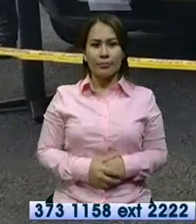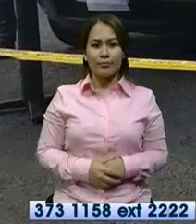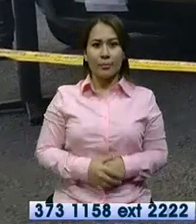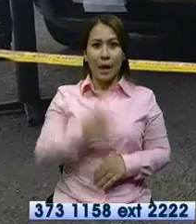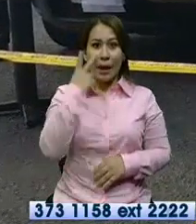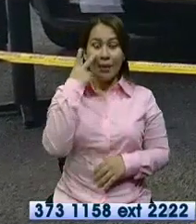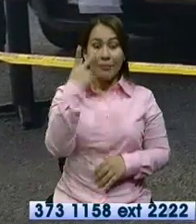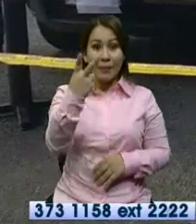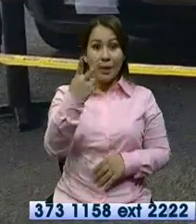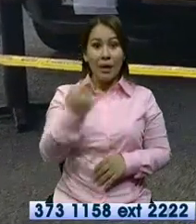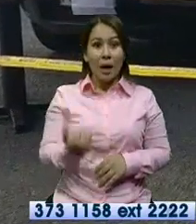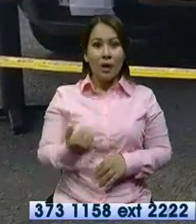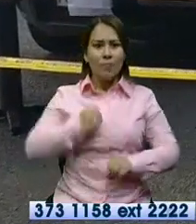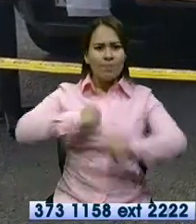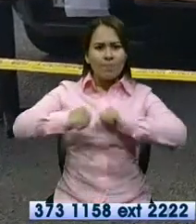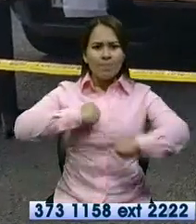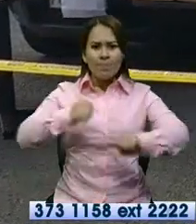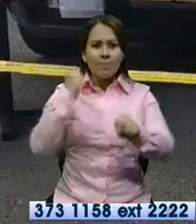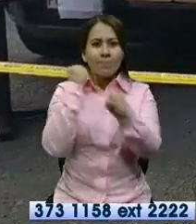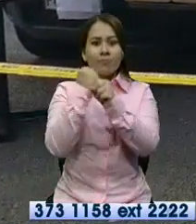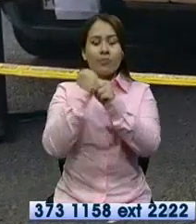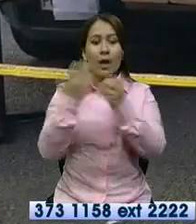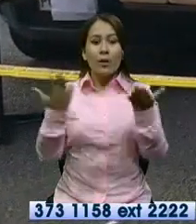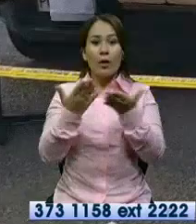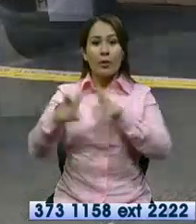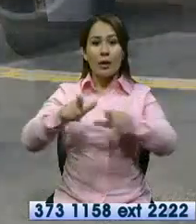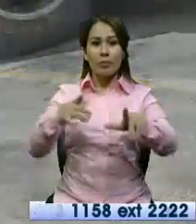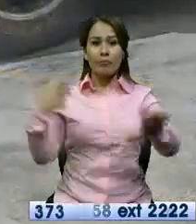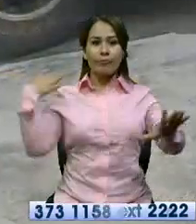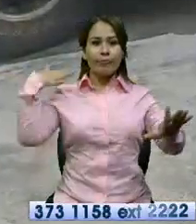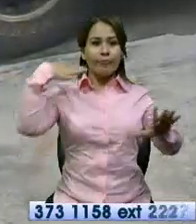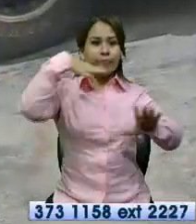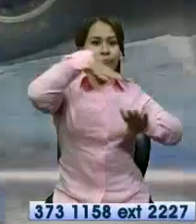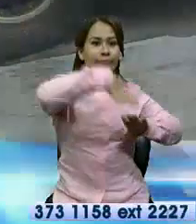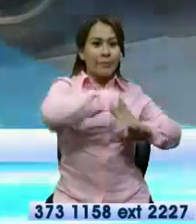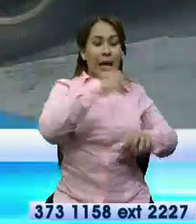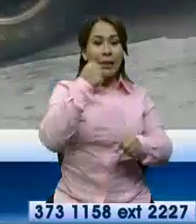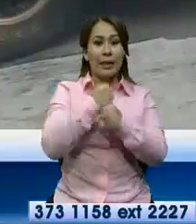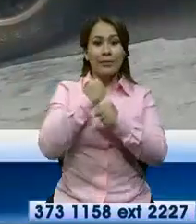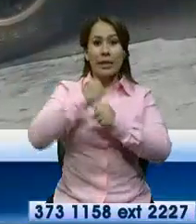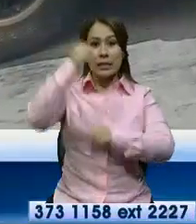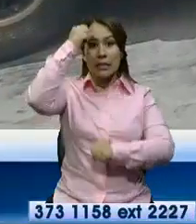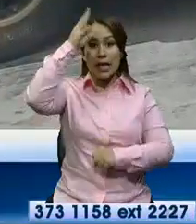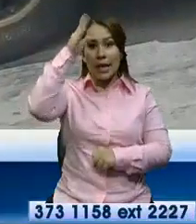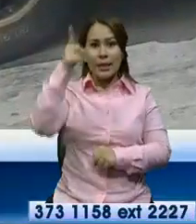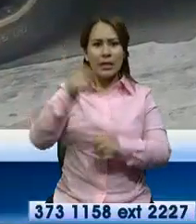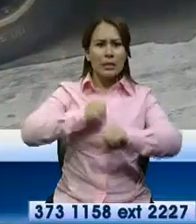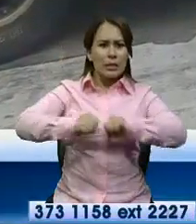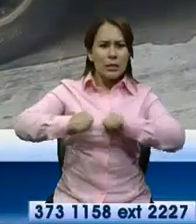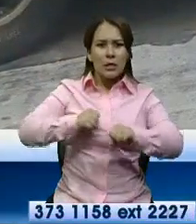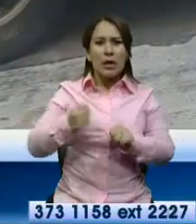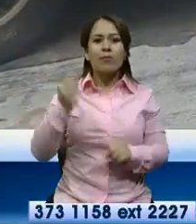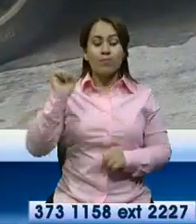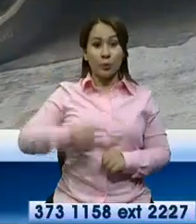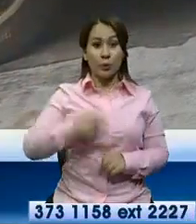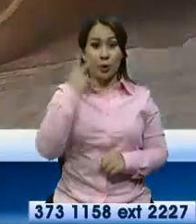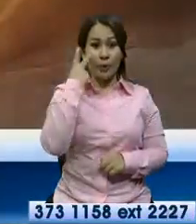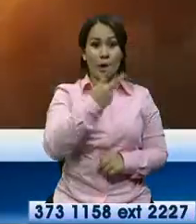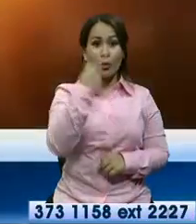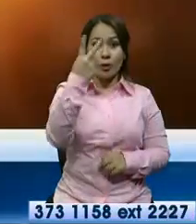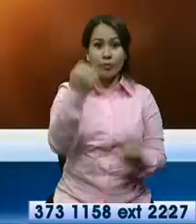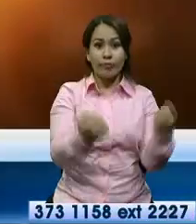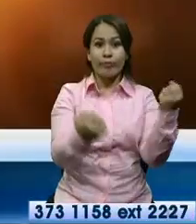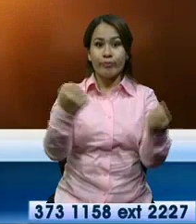En esta ocasión pusieron en marcha la operación policial Ruta Blanca. Trabajos de inteligencia de agentes de la UIAN permitieron identificar a dos